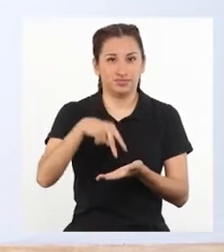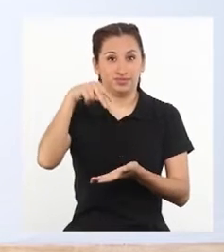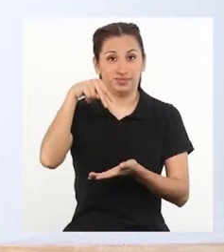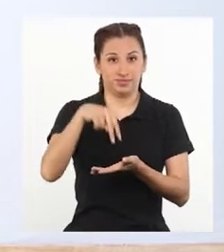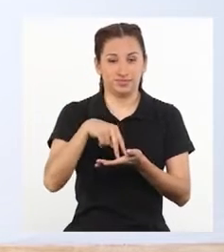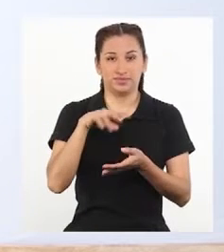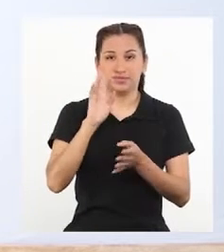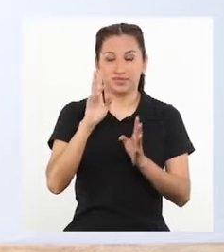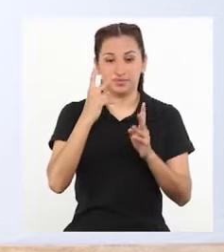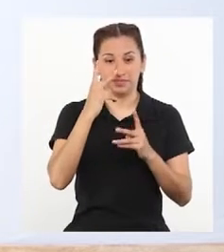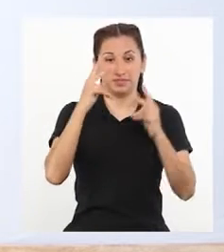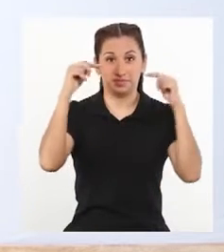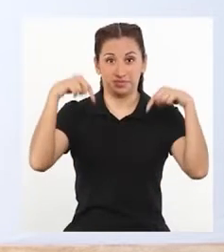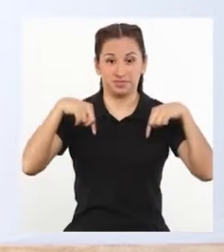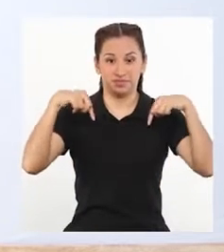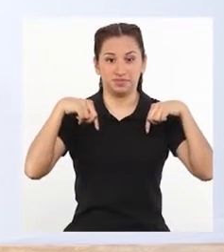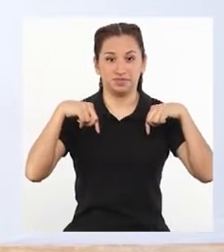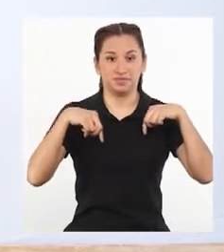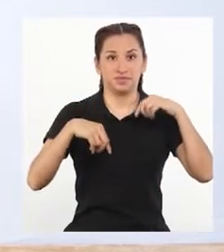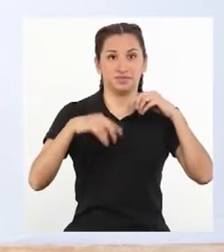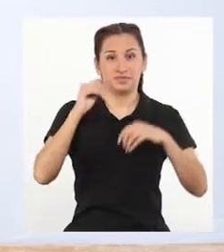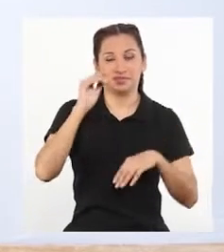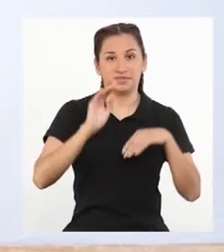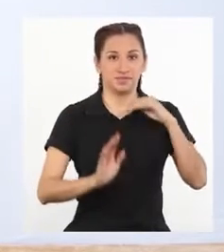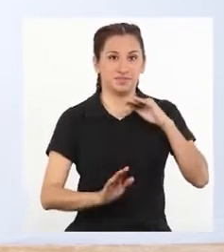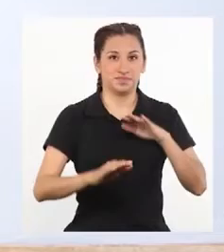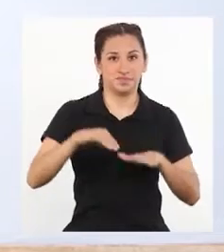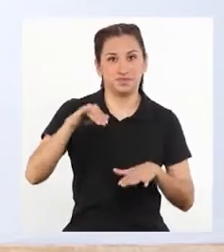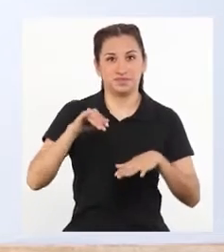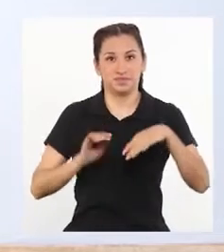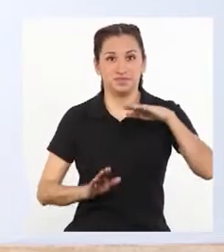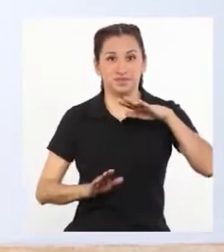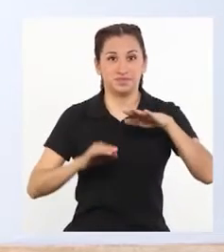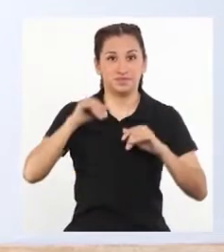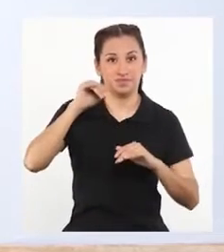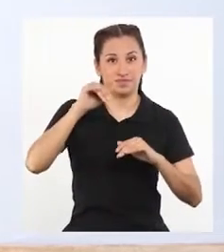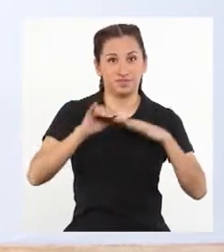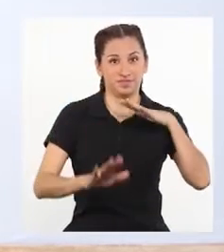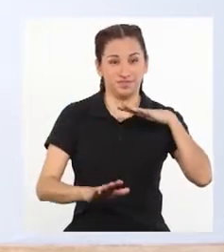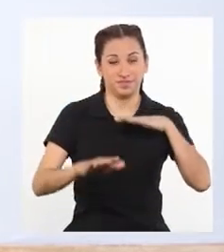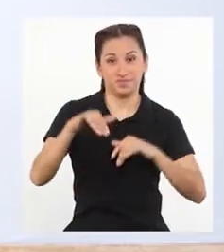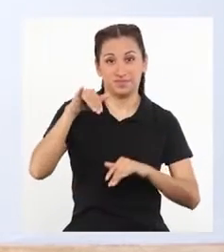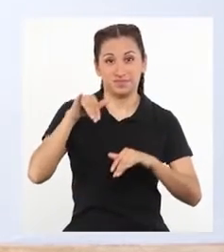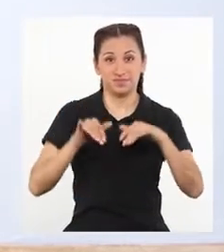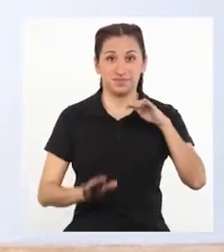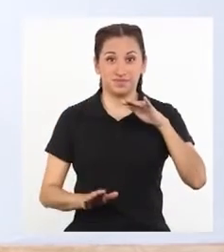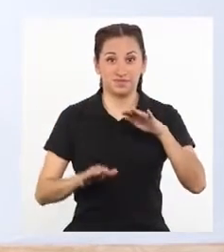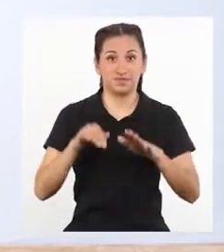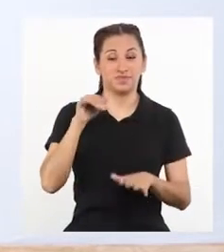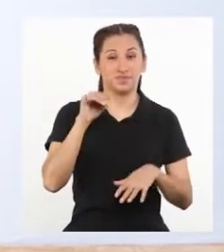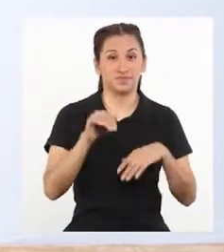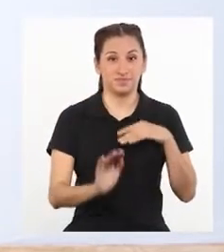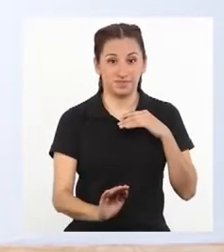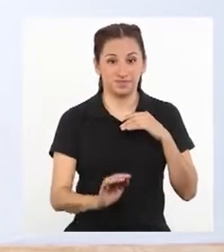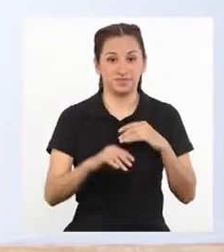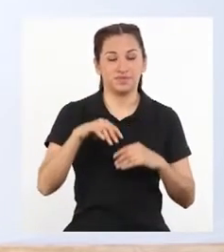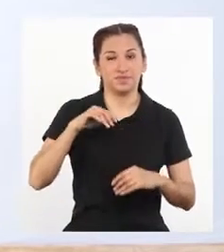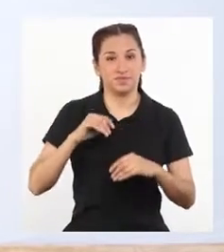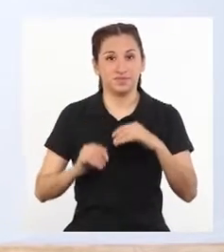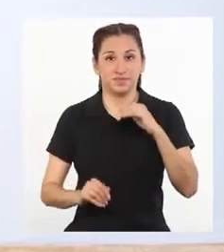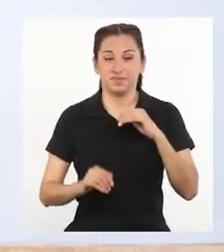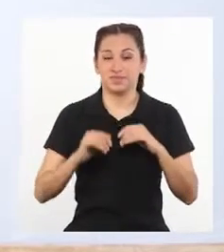salto despegando nuestra pierna. Y. Ey. Y. Eso es. Muy